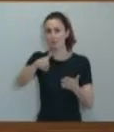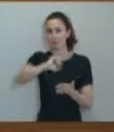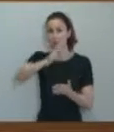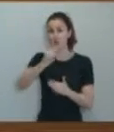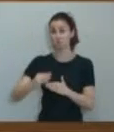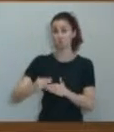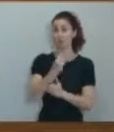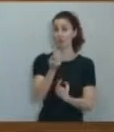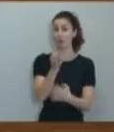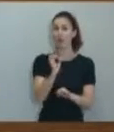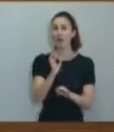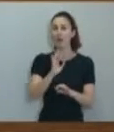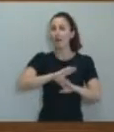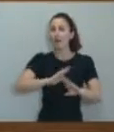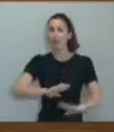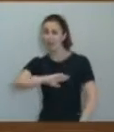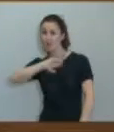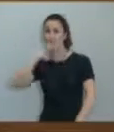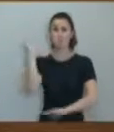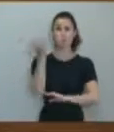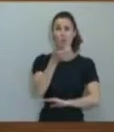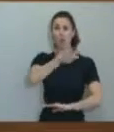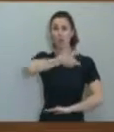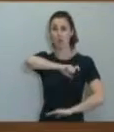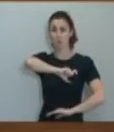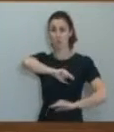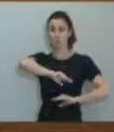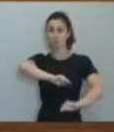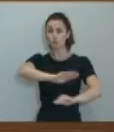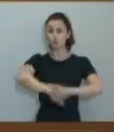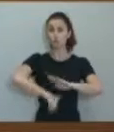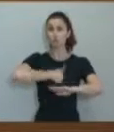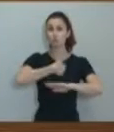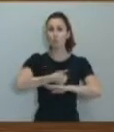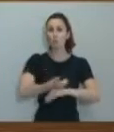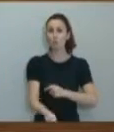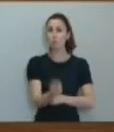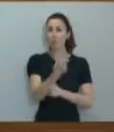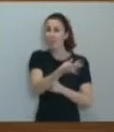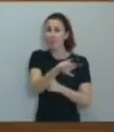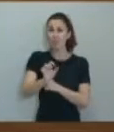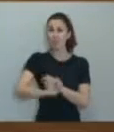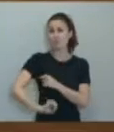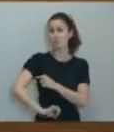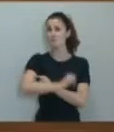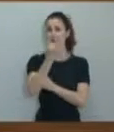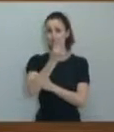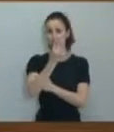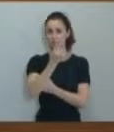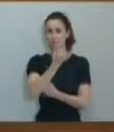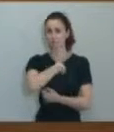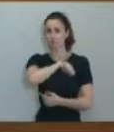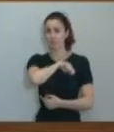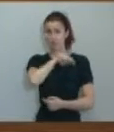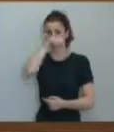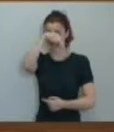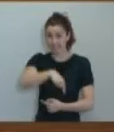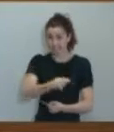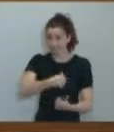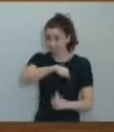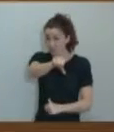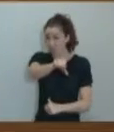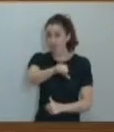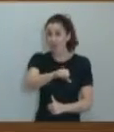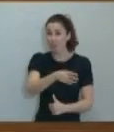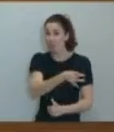euros. ¿Que es que eso no va a afectar a la autoridad portuaria, que es el puerto más endeudado de España?